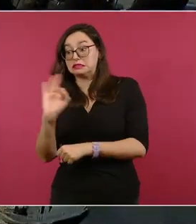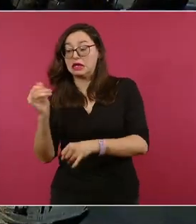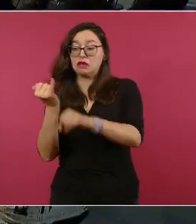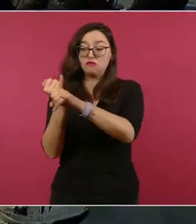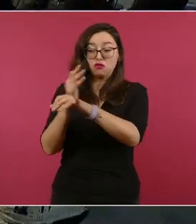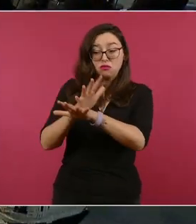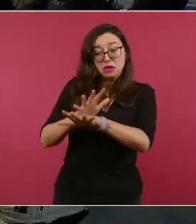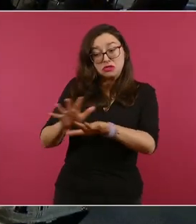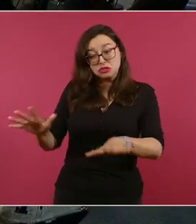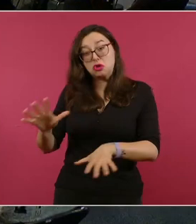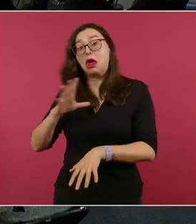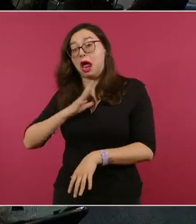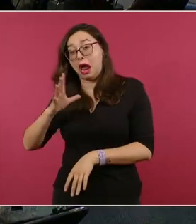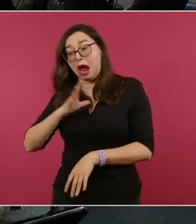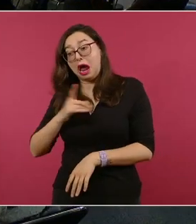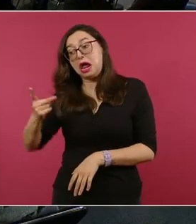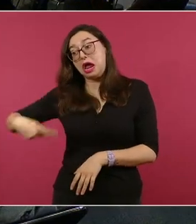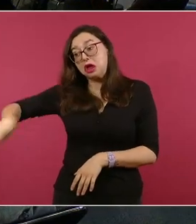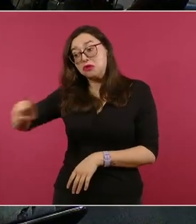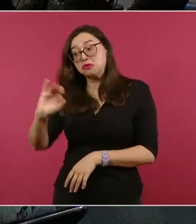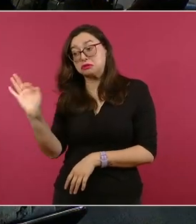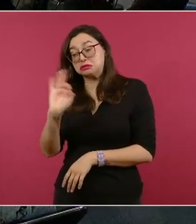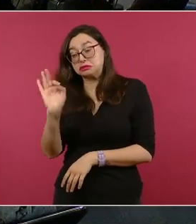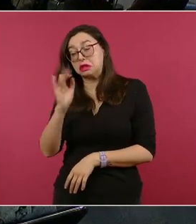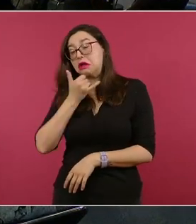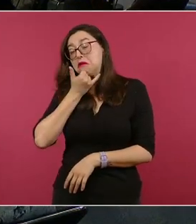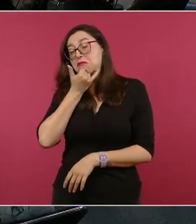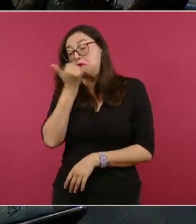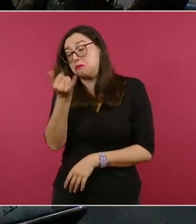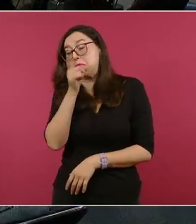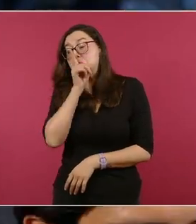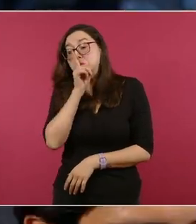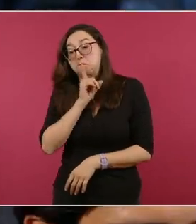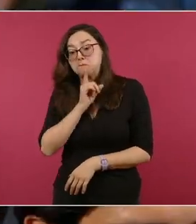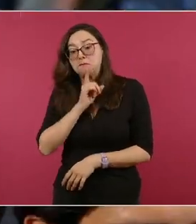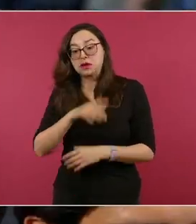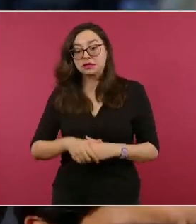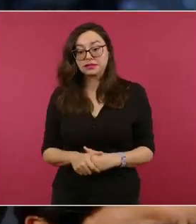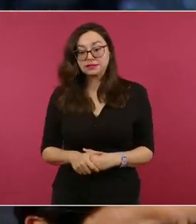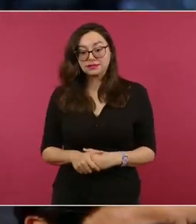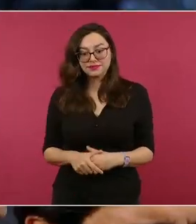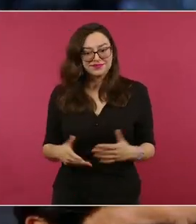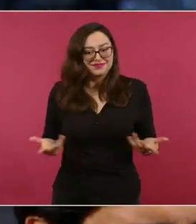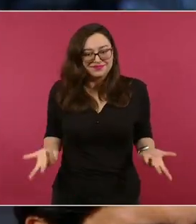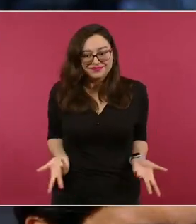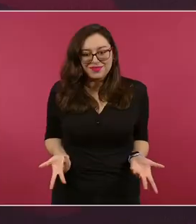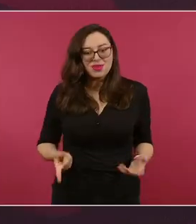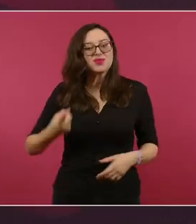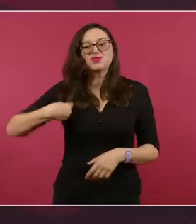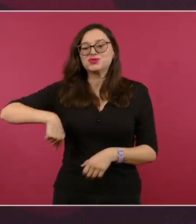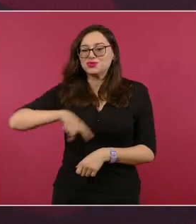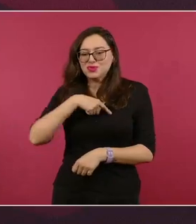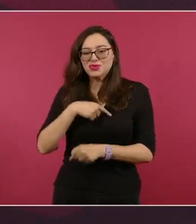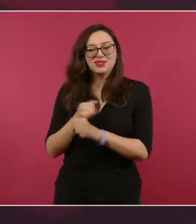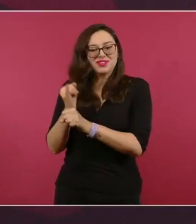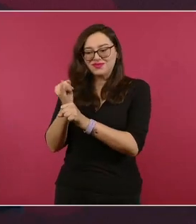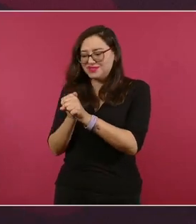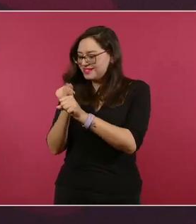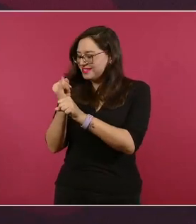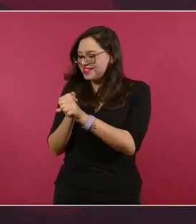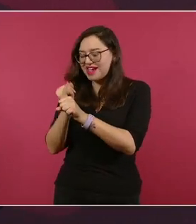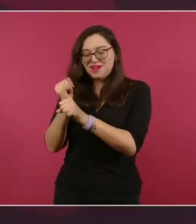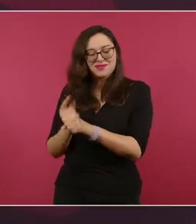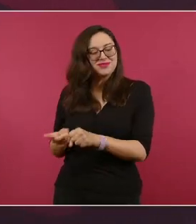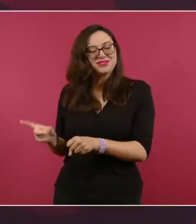están diciendo la verdad? ¿No se va a investigar si la SEDENA miente al decir que ya es que se está investigando? Todo, ¿incluso a la SEDENA? Se está investigando, claro,